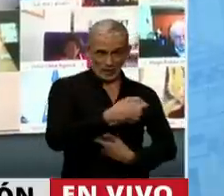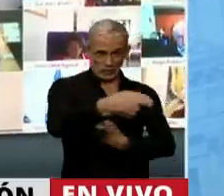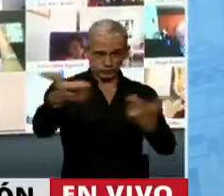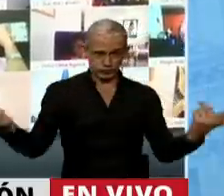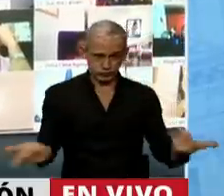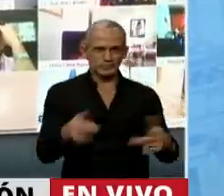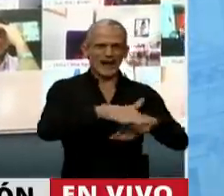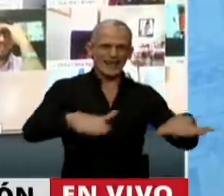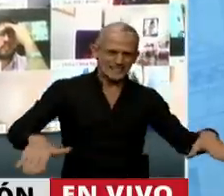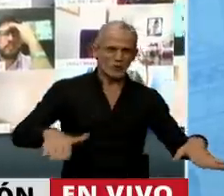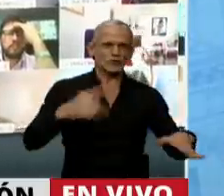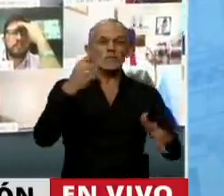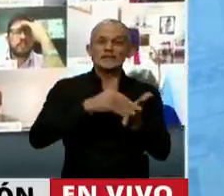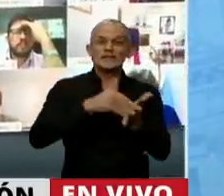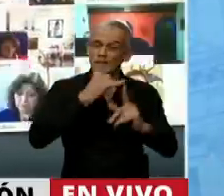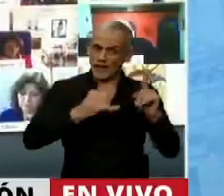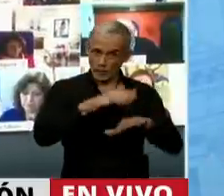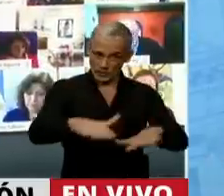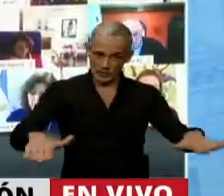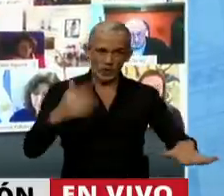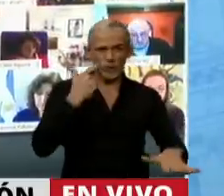de chicos y chicas.